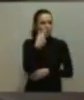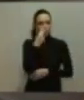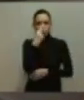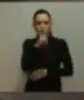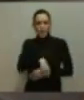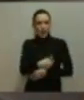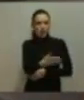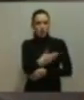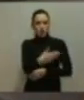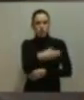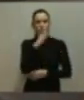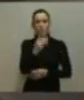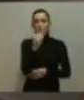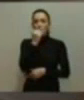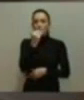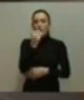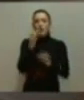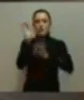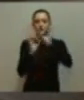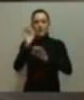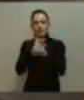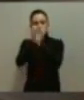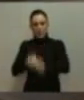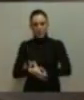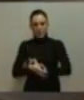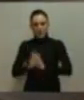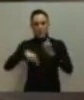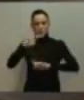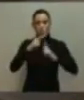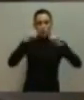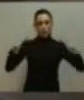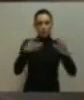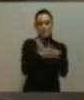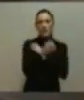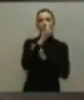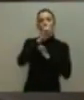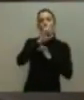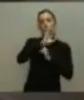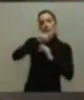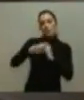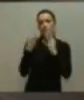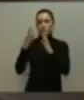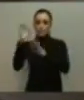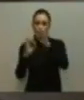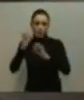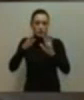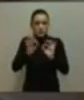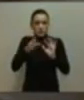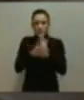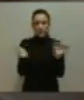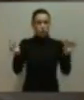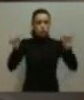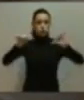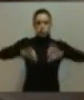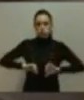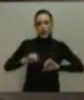interés, pasando hasta casi el 0,8% los plazos a un año, que es una de las caídas más agudizadas en el marco de la Unión